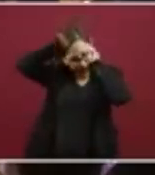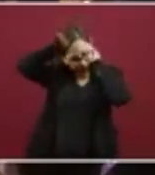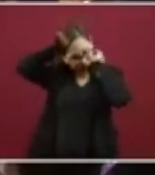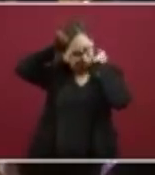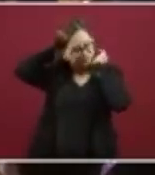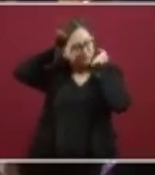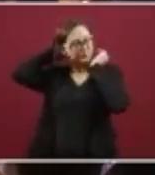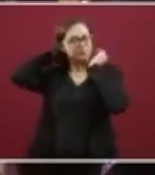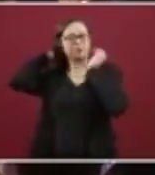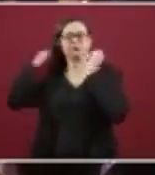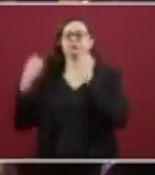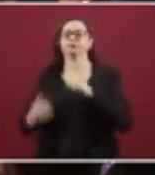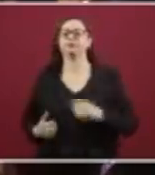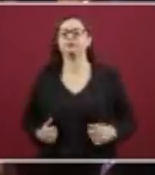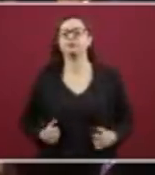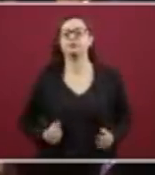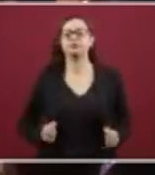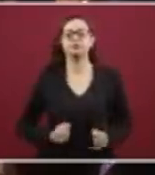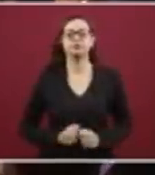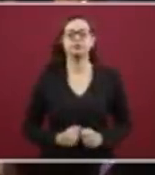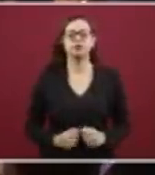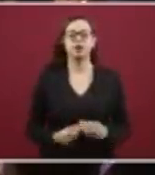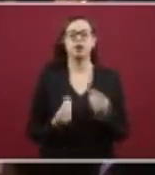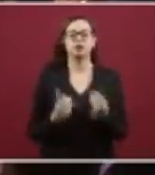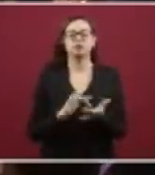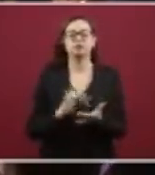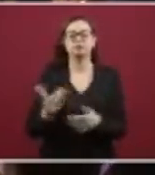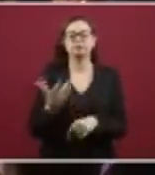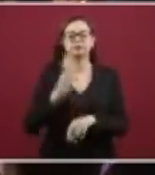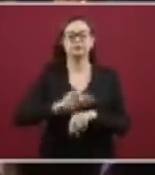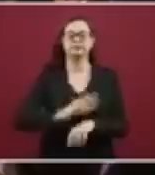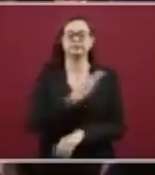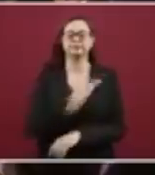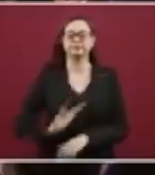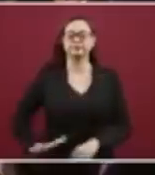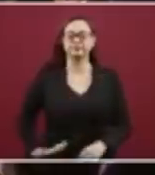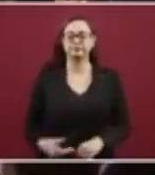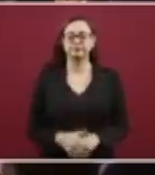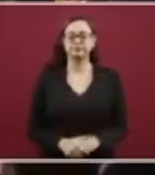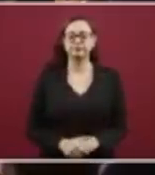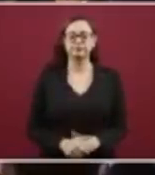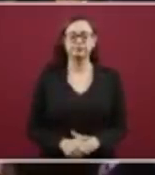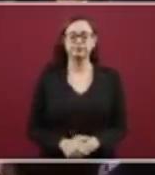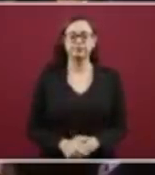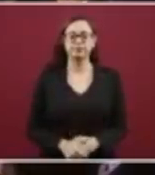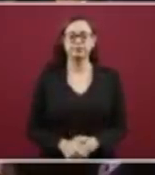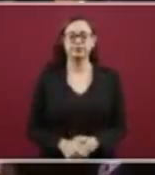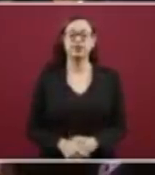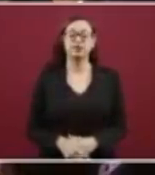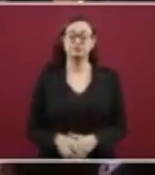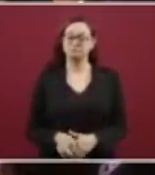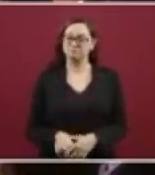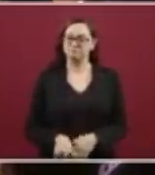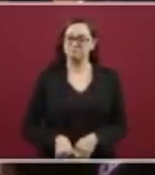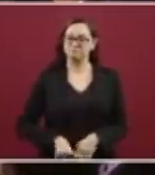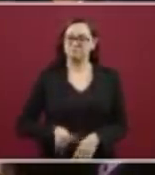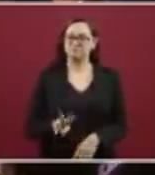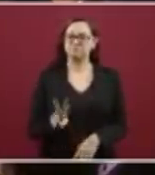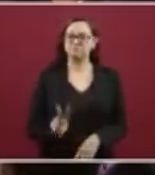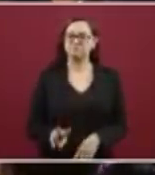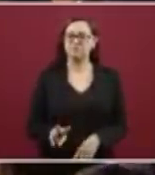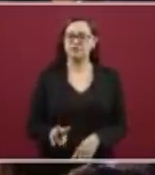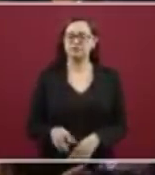Muchas gracias. Con su permiso, señor presidente. Efectivamente, como se ha comentado